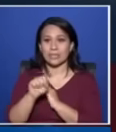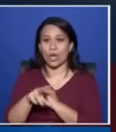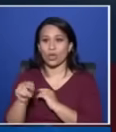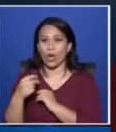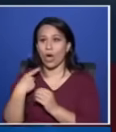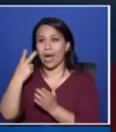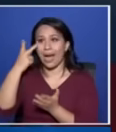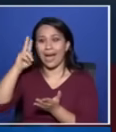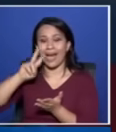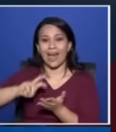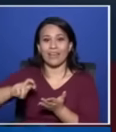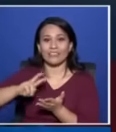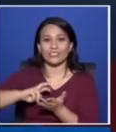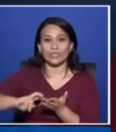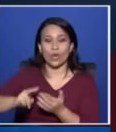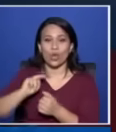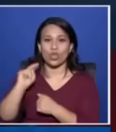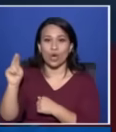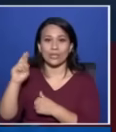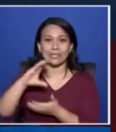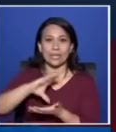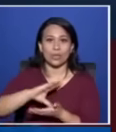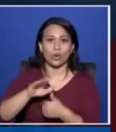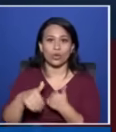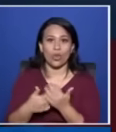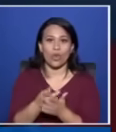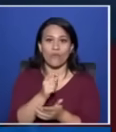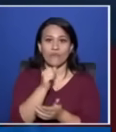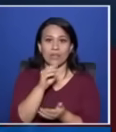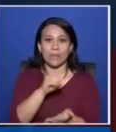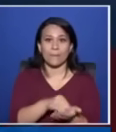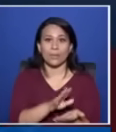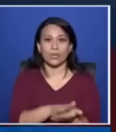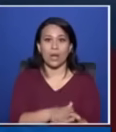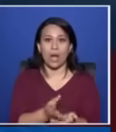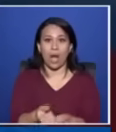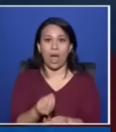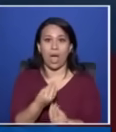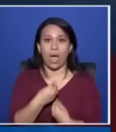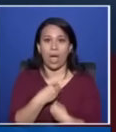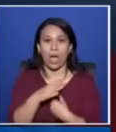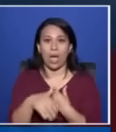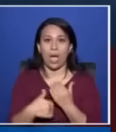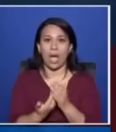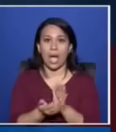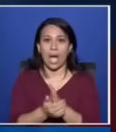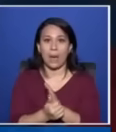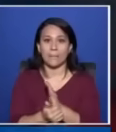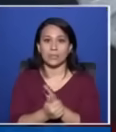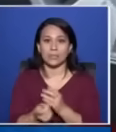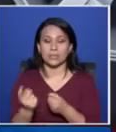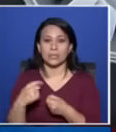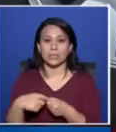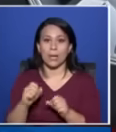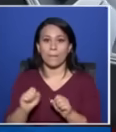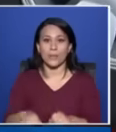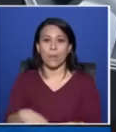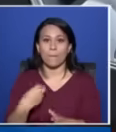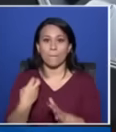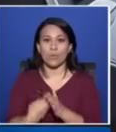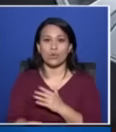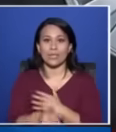una revisión vehicular en un centro no autorizado o no acreditado, justamente le da la capacidad a la agente de tránsito en poner una